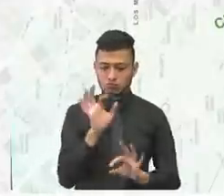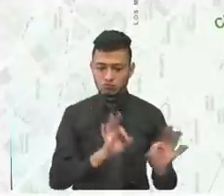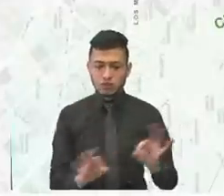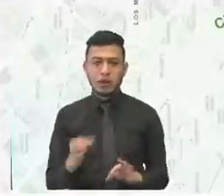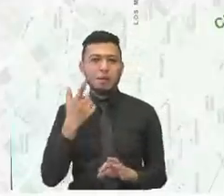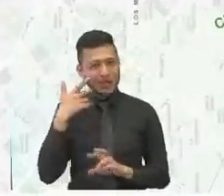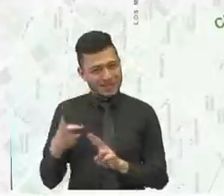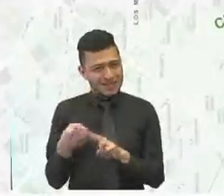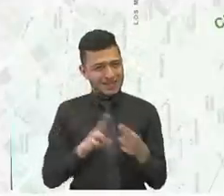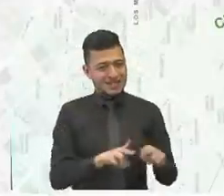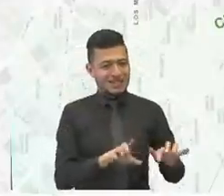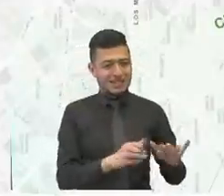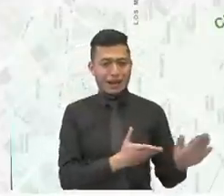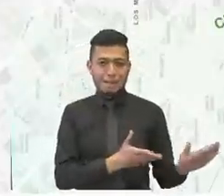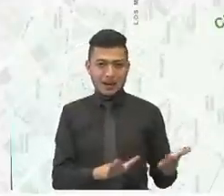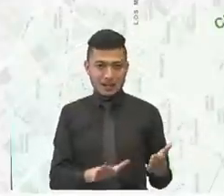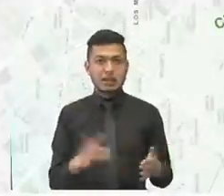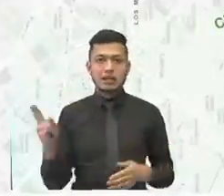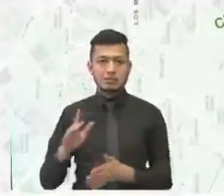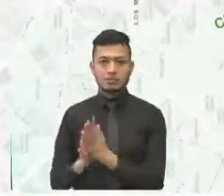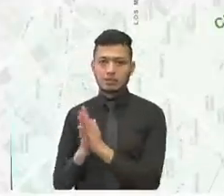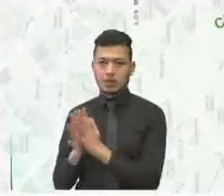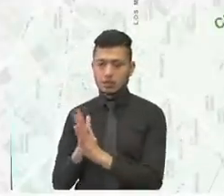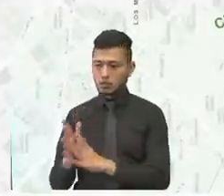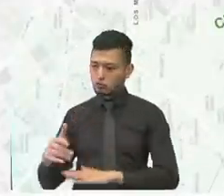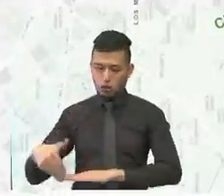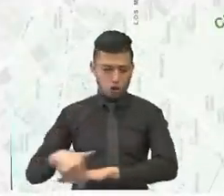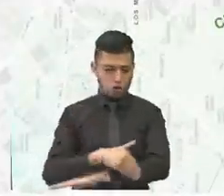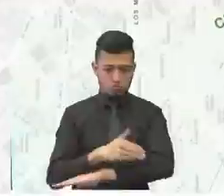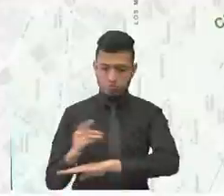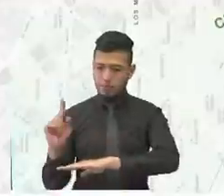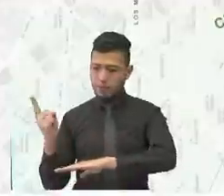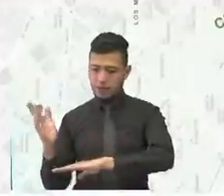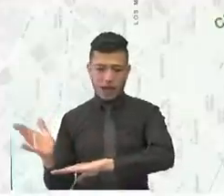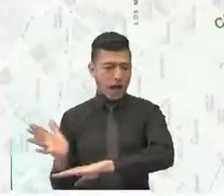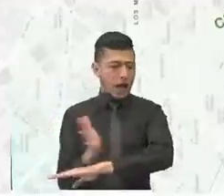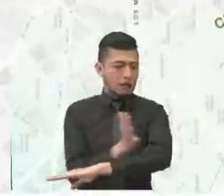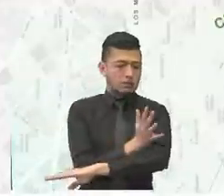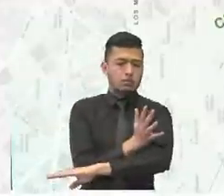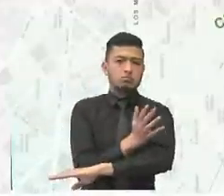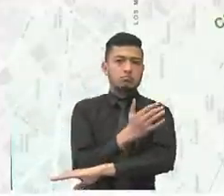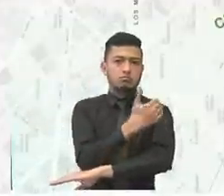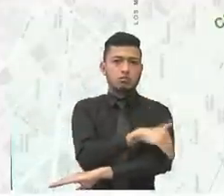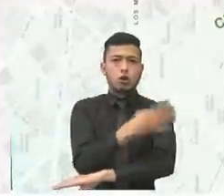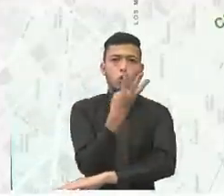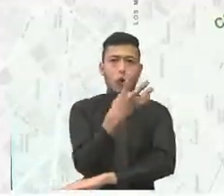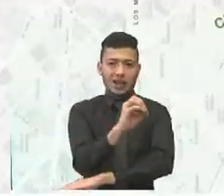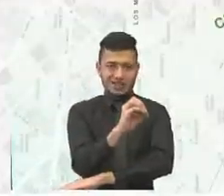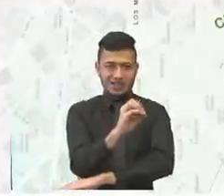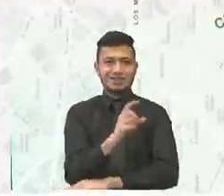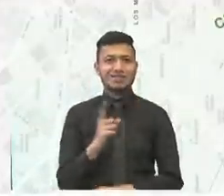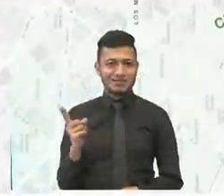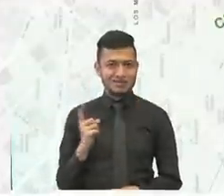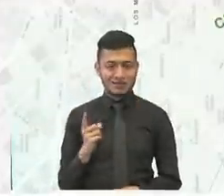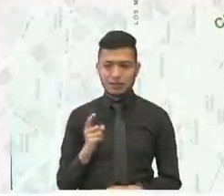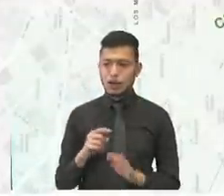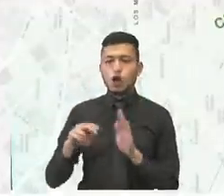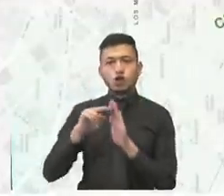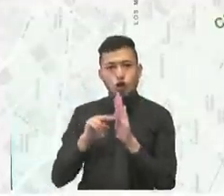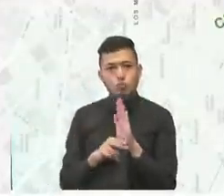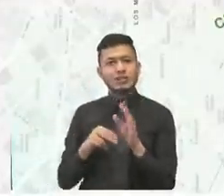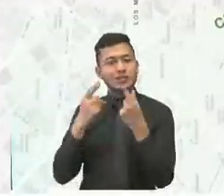de Planeación para todo el centro, desde la primera hasta la 40. Entonces, además, se rige por unas normas distintas.